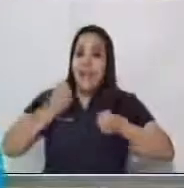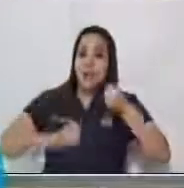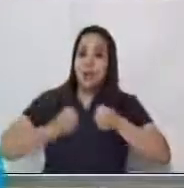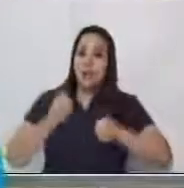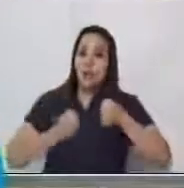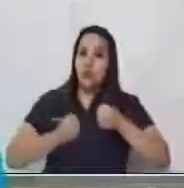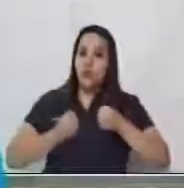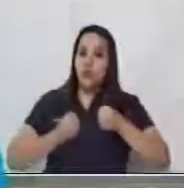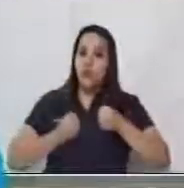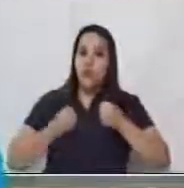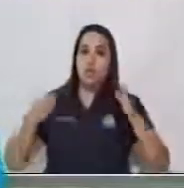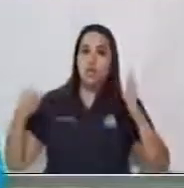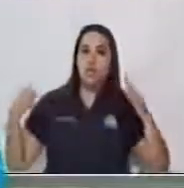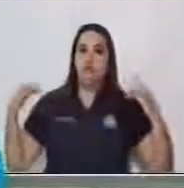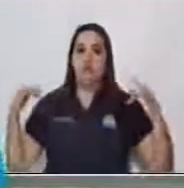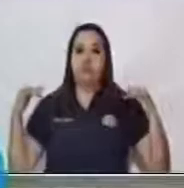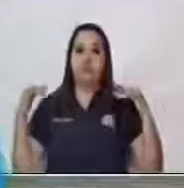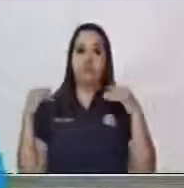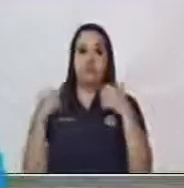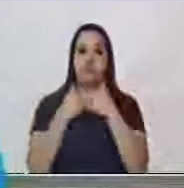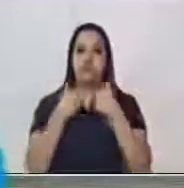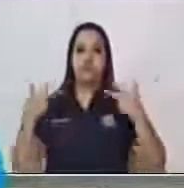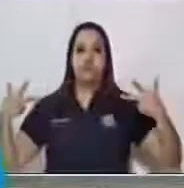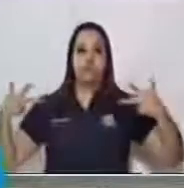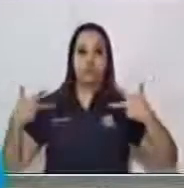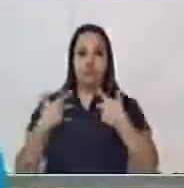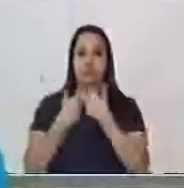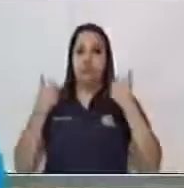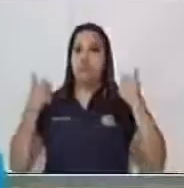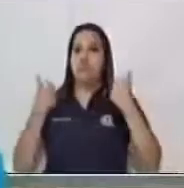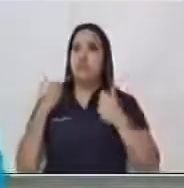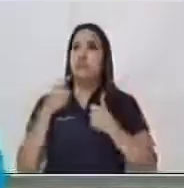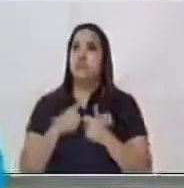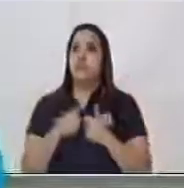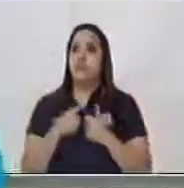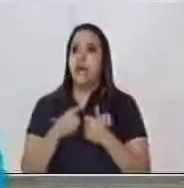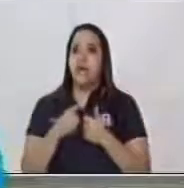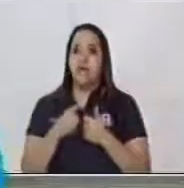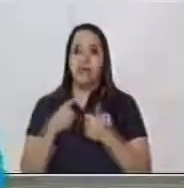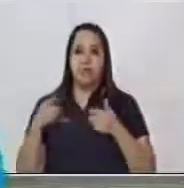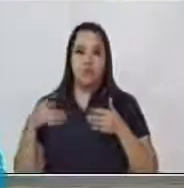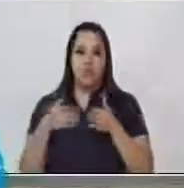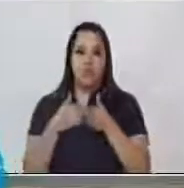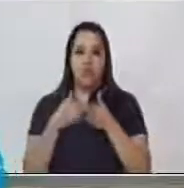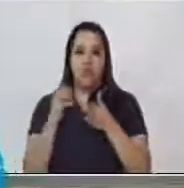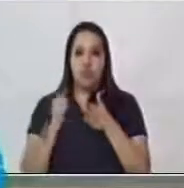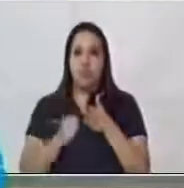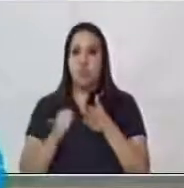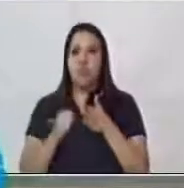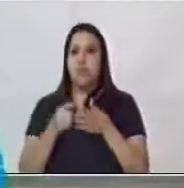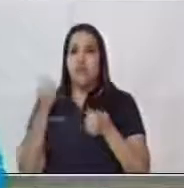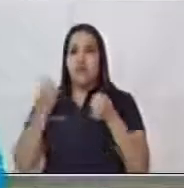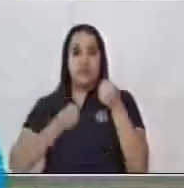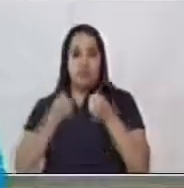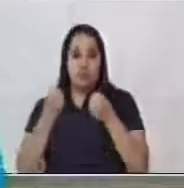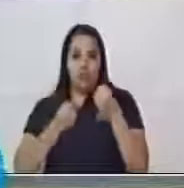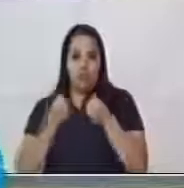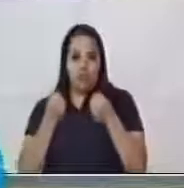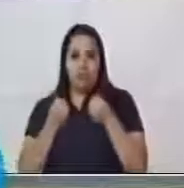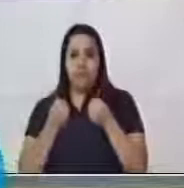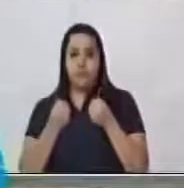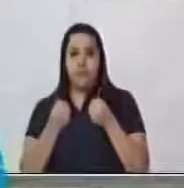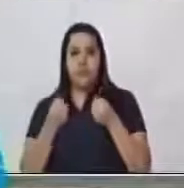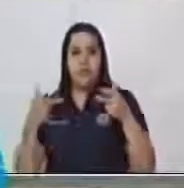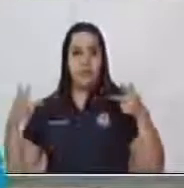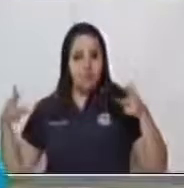comienza el verbo y dentro de esta oración reflexiva hay más sujetos que reciben la acción. O